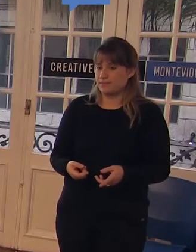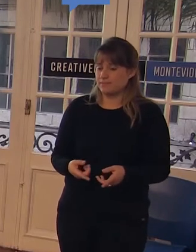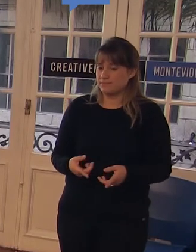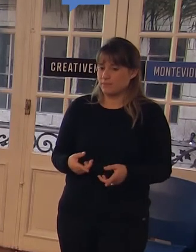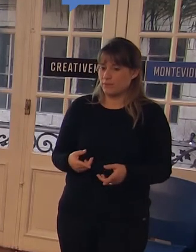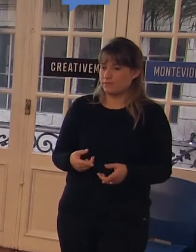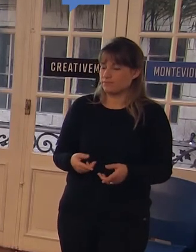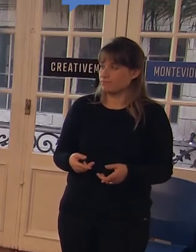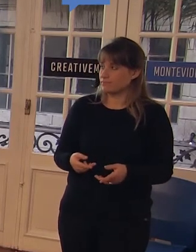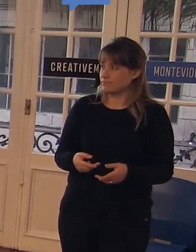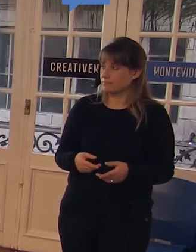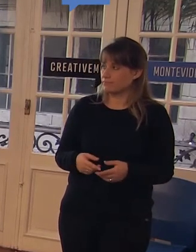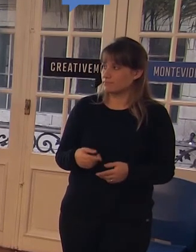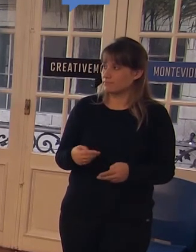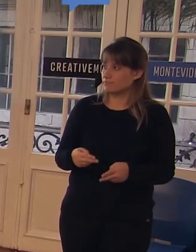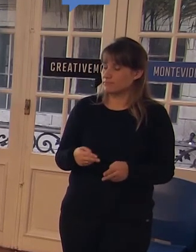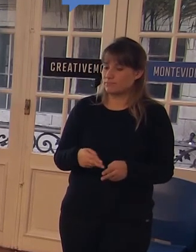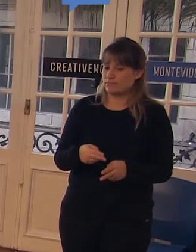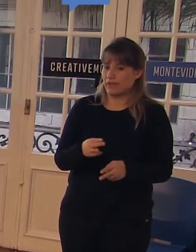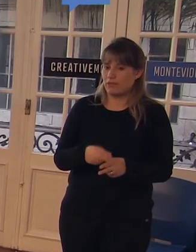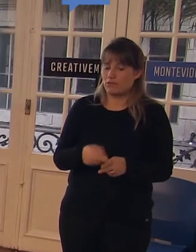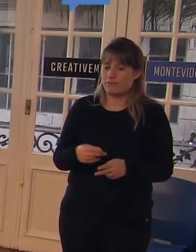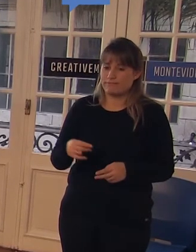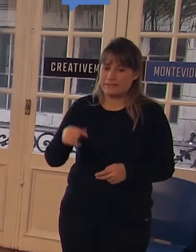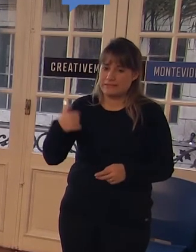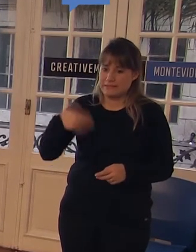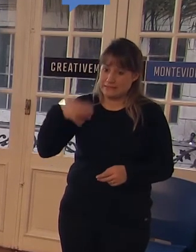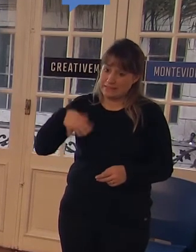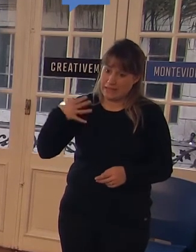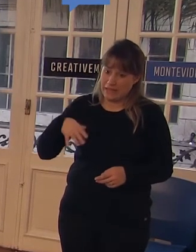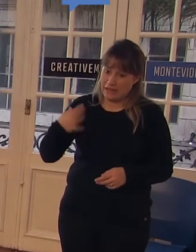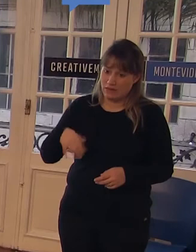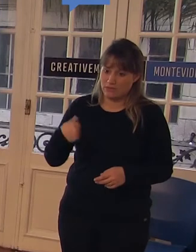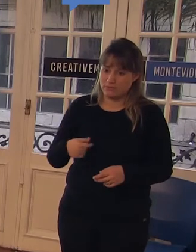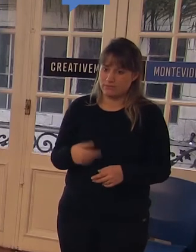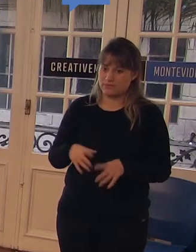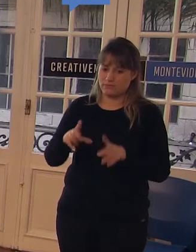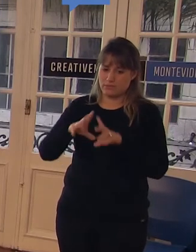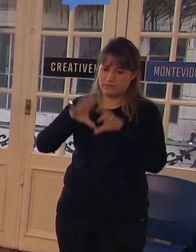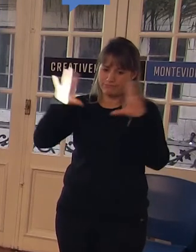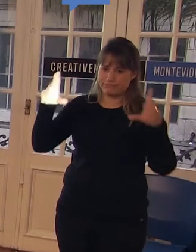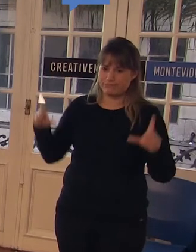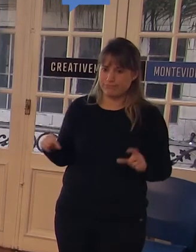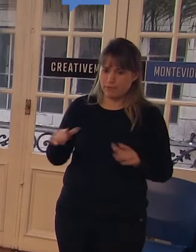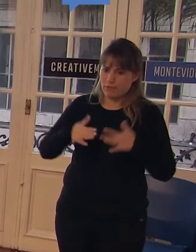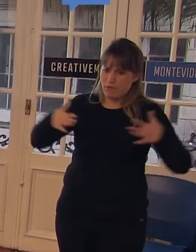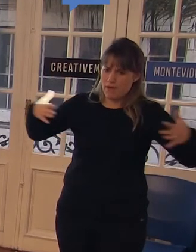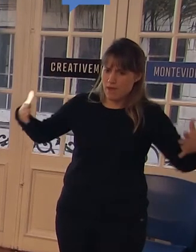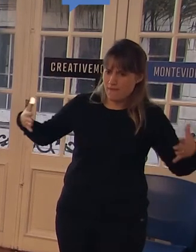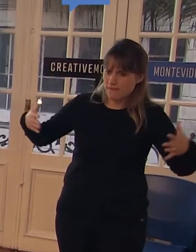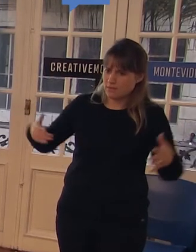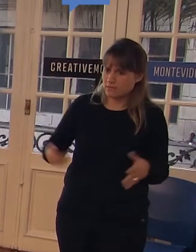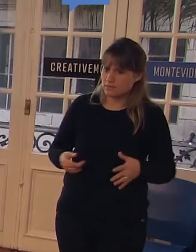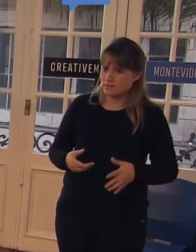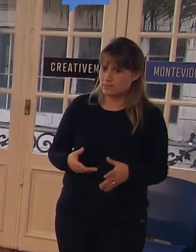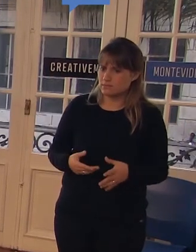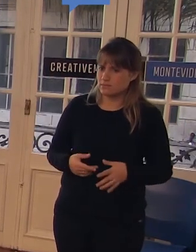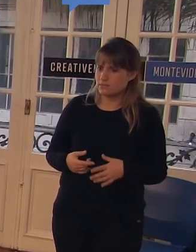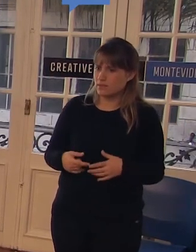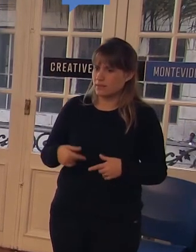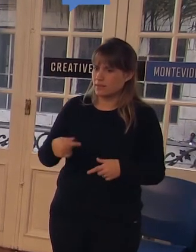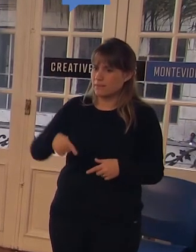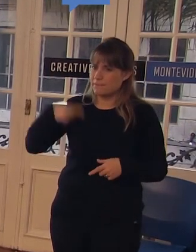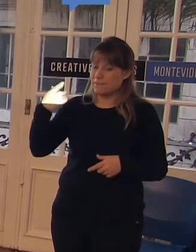Hacer este tipo de cosas es costoso, porque son equipos muy grandes y demás. Y qué también podemos manejar el tiempo y qué